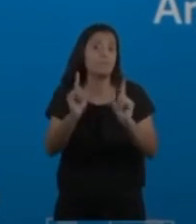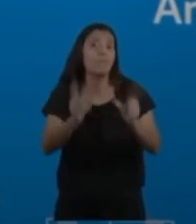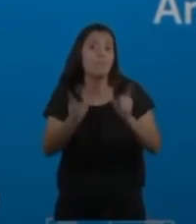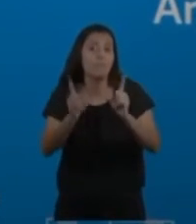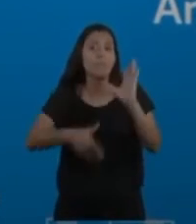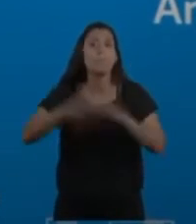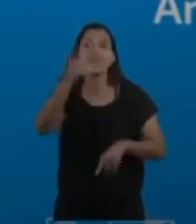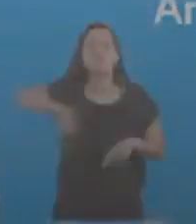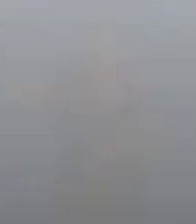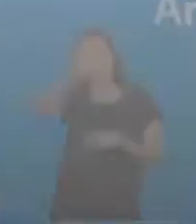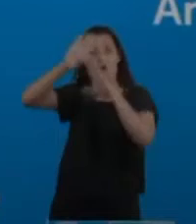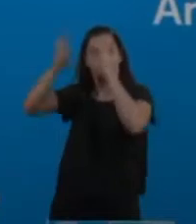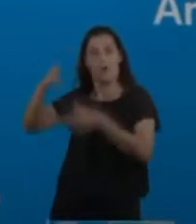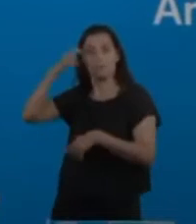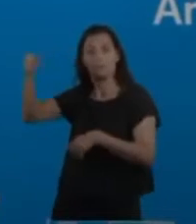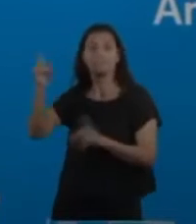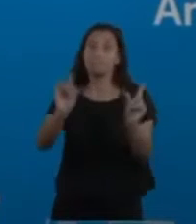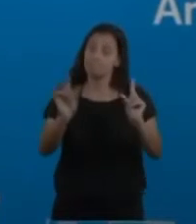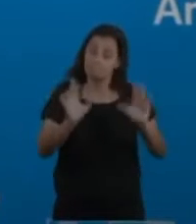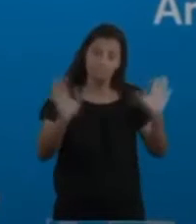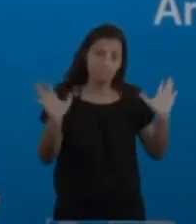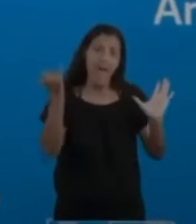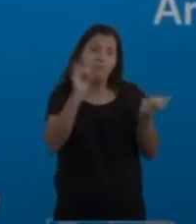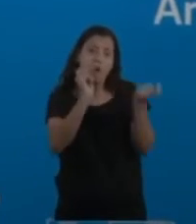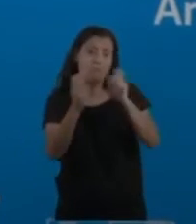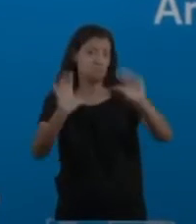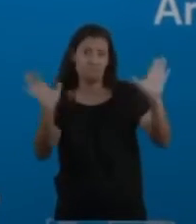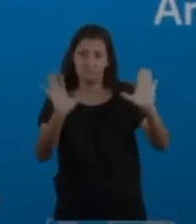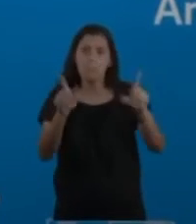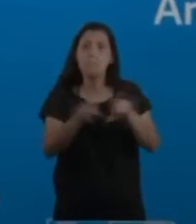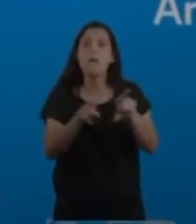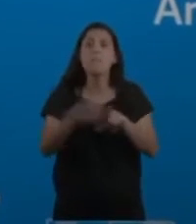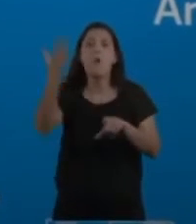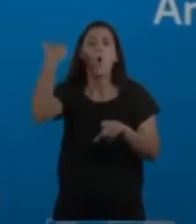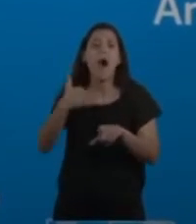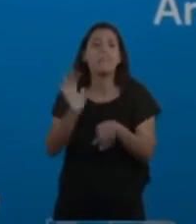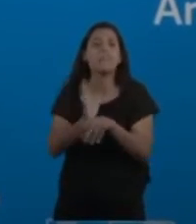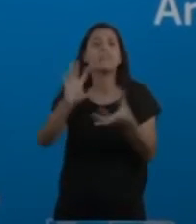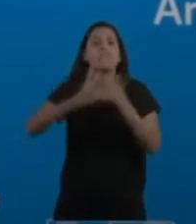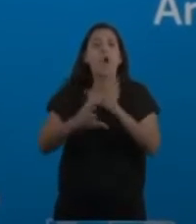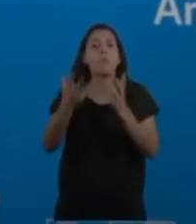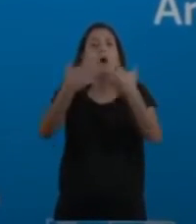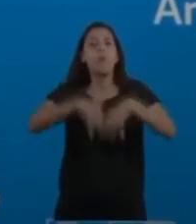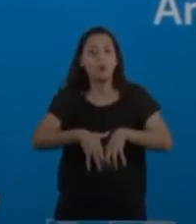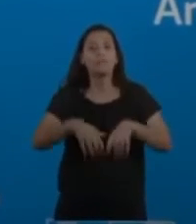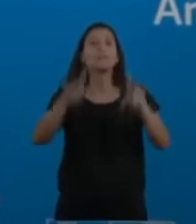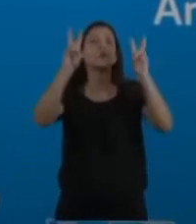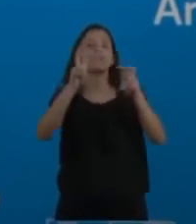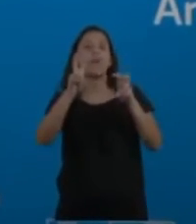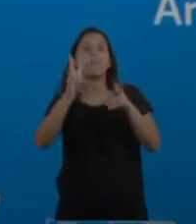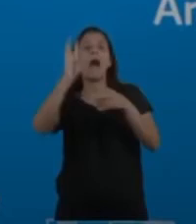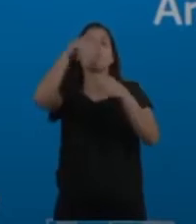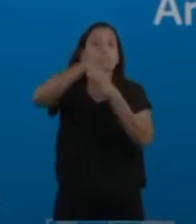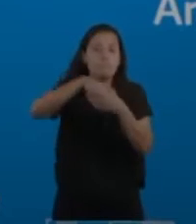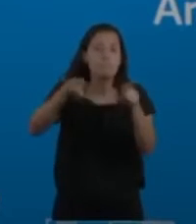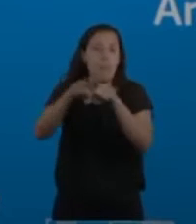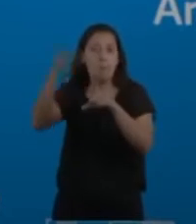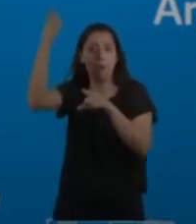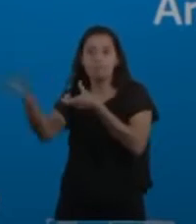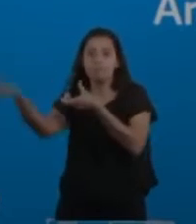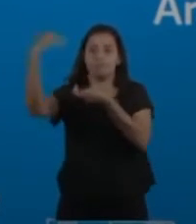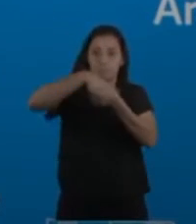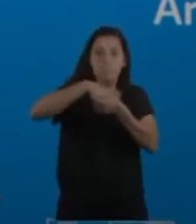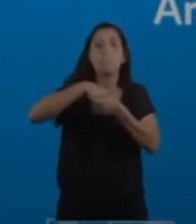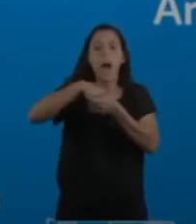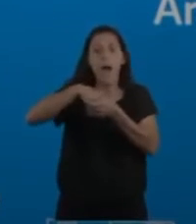mayorías agravadas no hay ninguna modificación con respecto a la integración del miembro de la corte suprema para